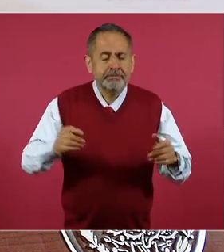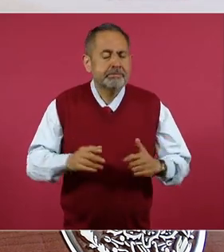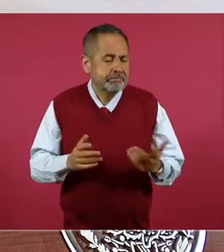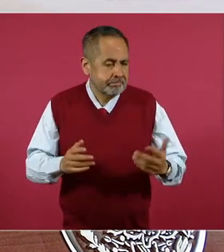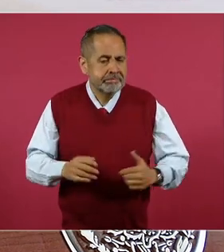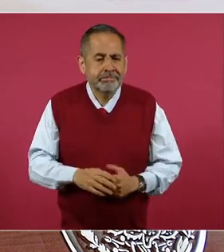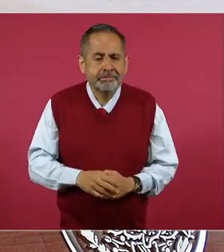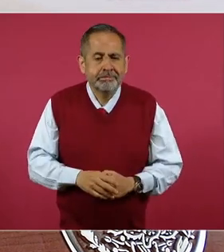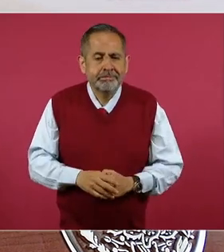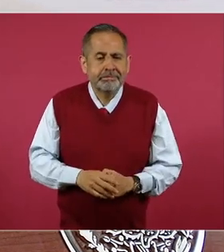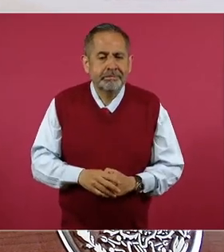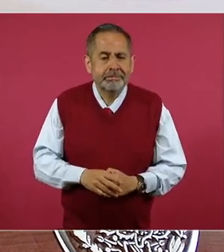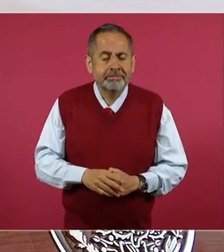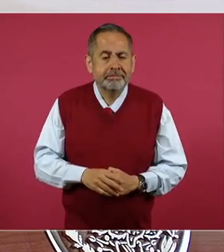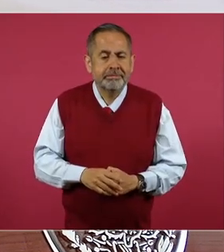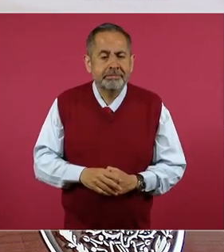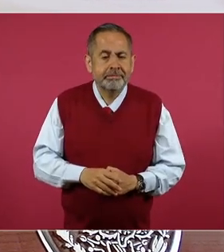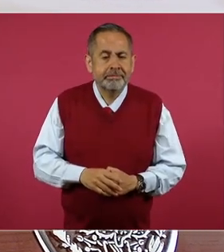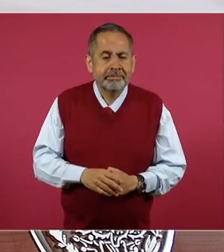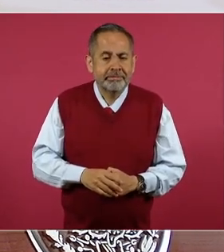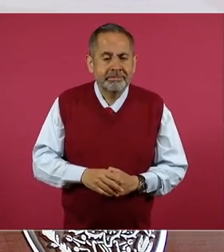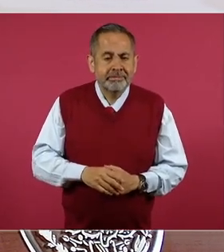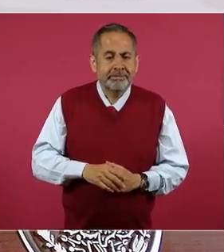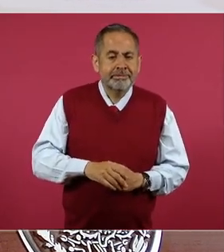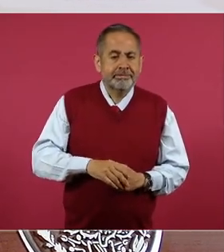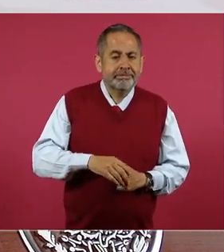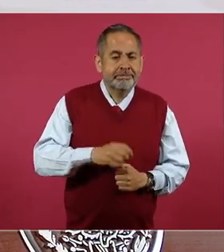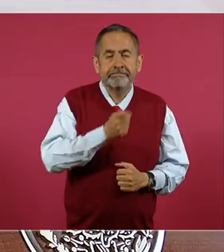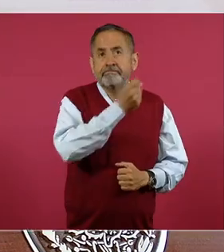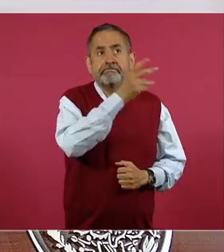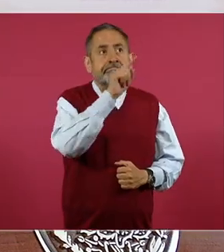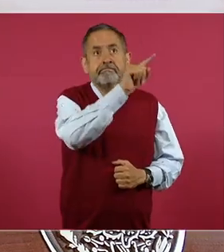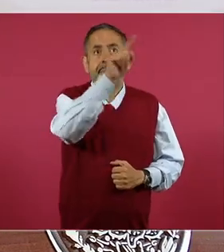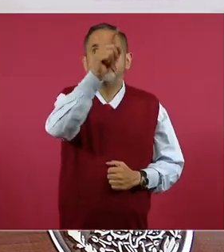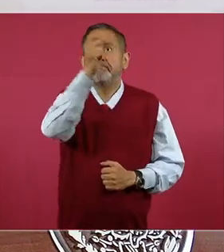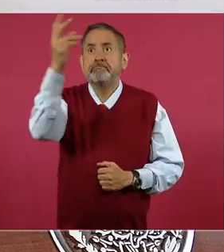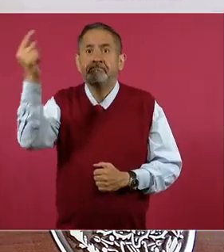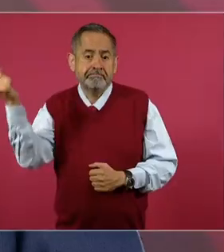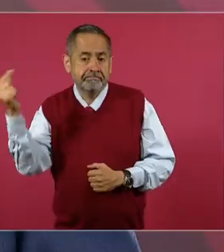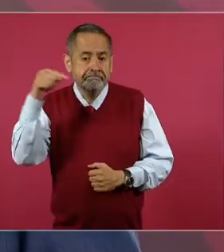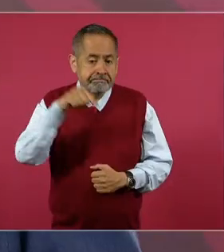venían a hacer su agosto,